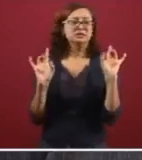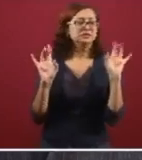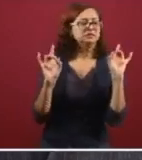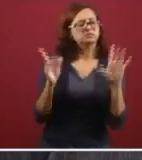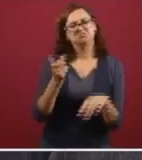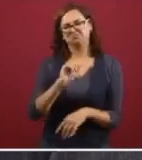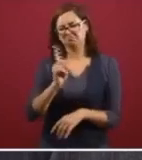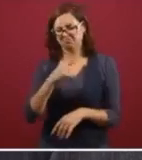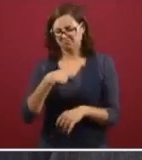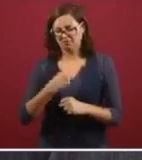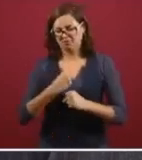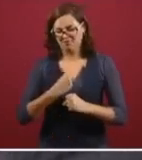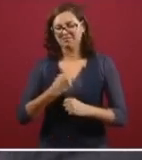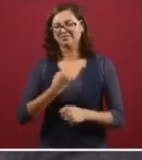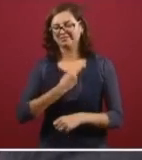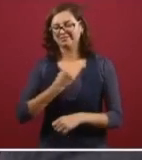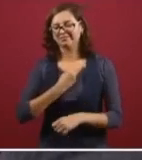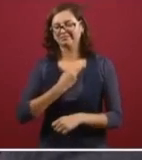Entonces,